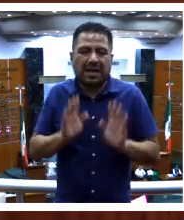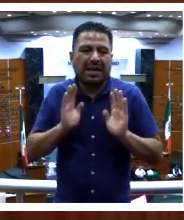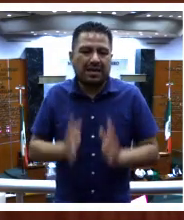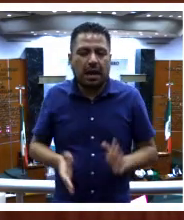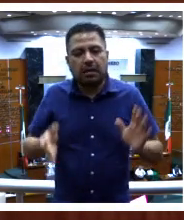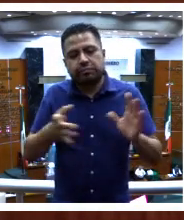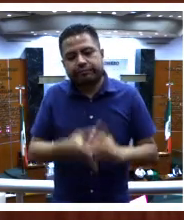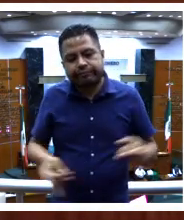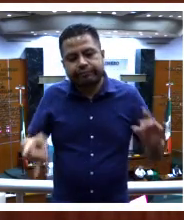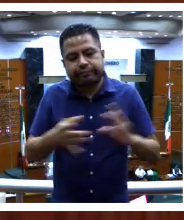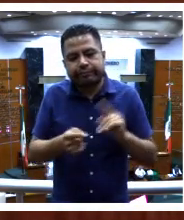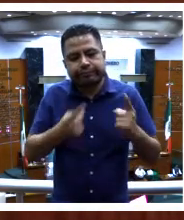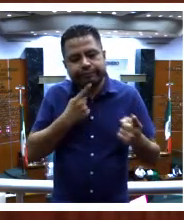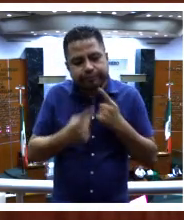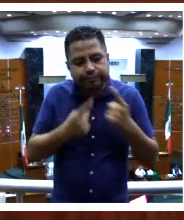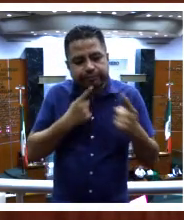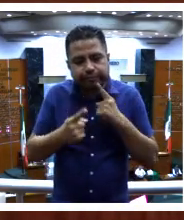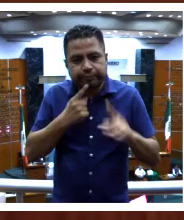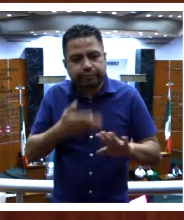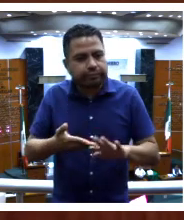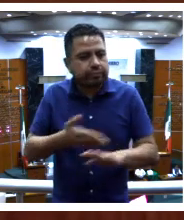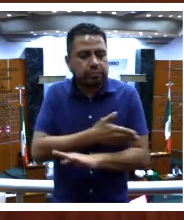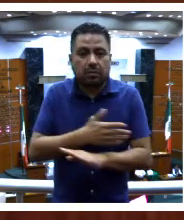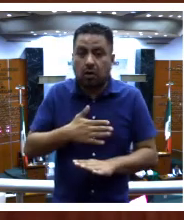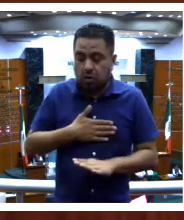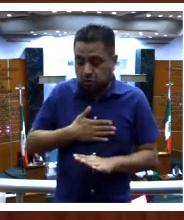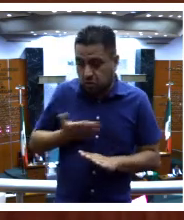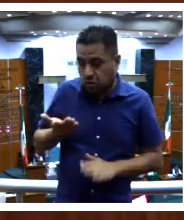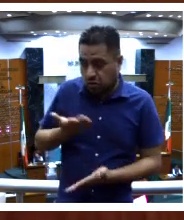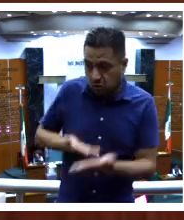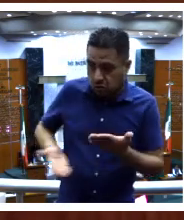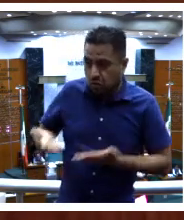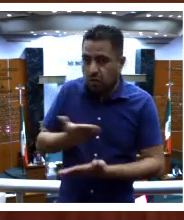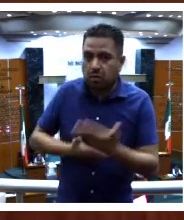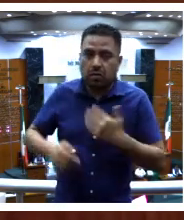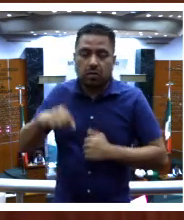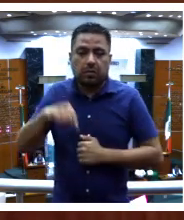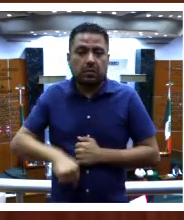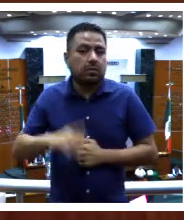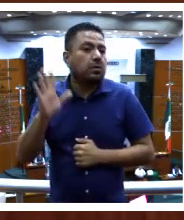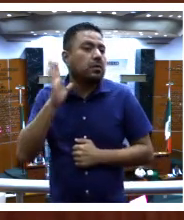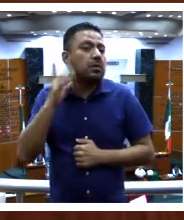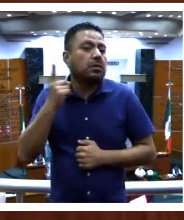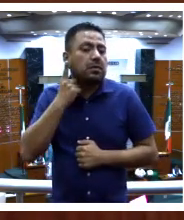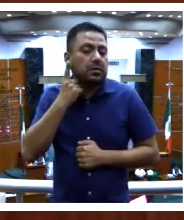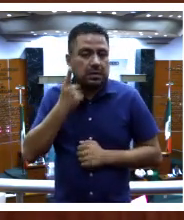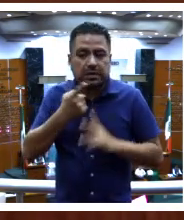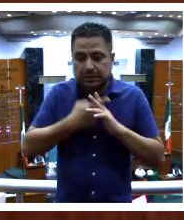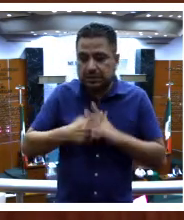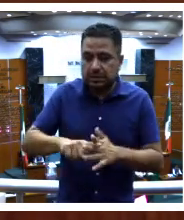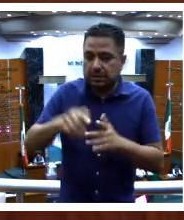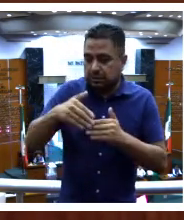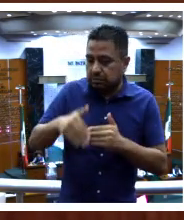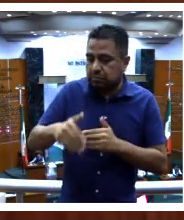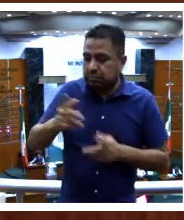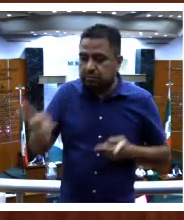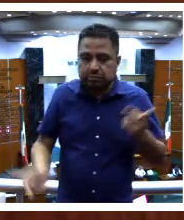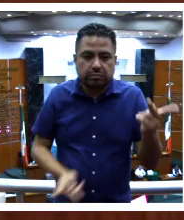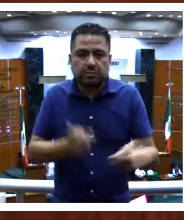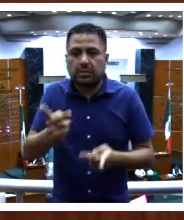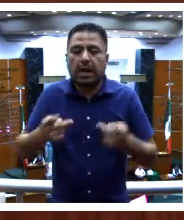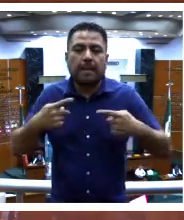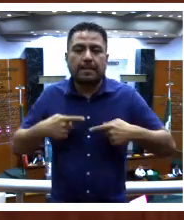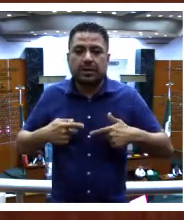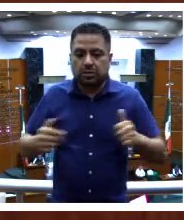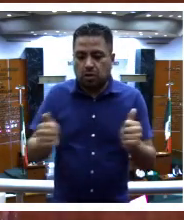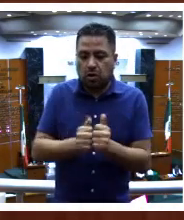hemos dialogado con anterioridad, me permito compartirle que este Congreso del Estado ha iniciado un proceso de consulta a